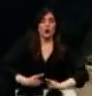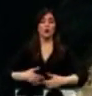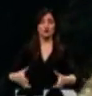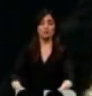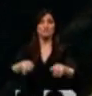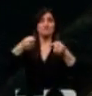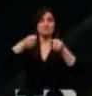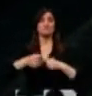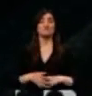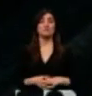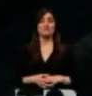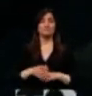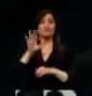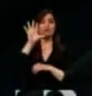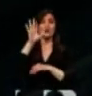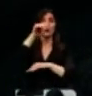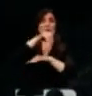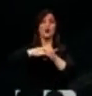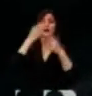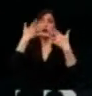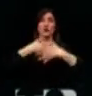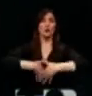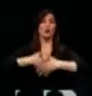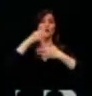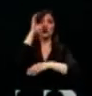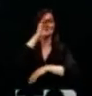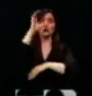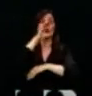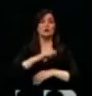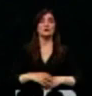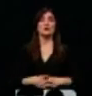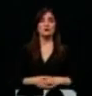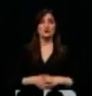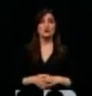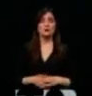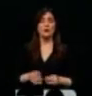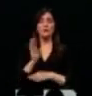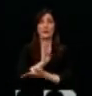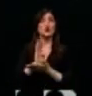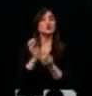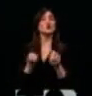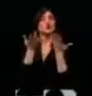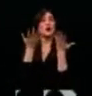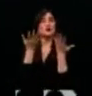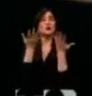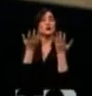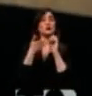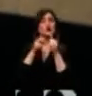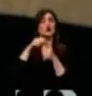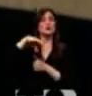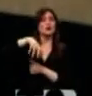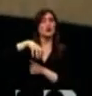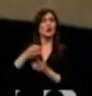persona, pero a las 5 de la tarde se cerraría realmente el protocolo de búsqueda. ¿Cuántos barrios han sido afectados por el problema